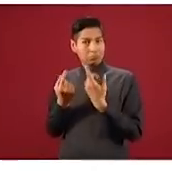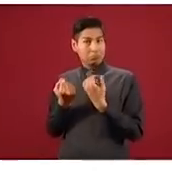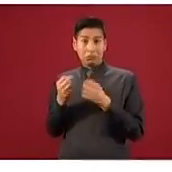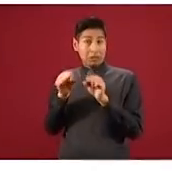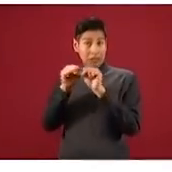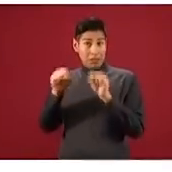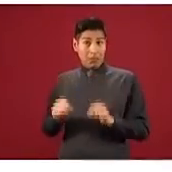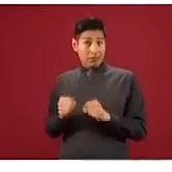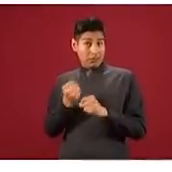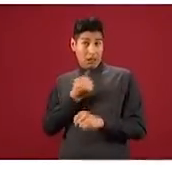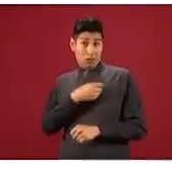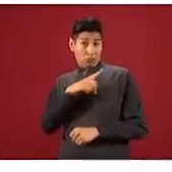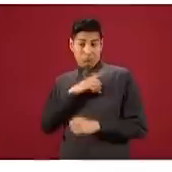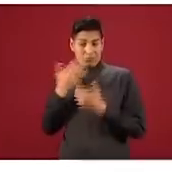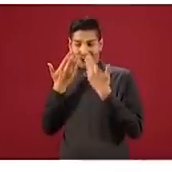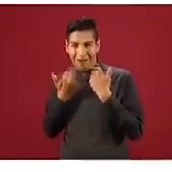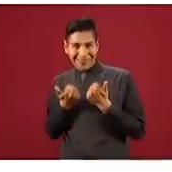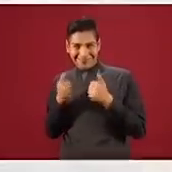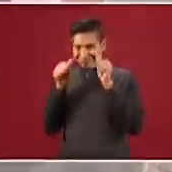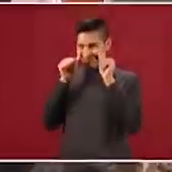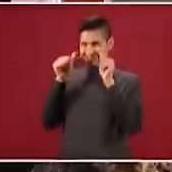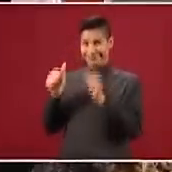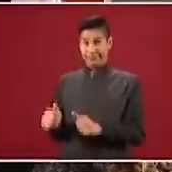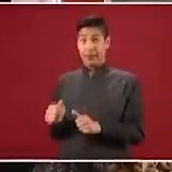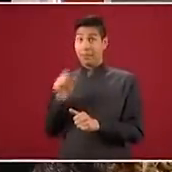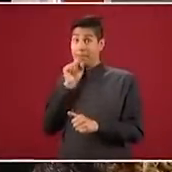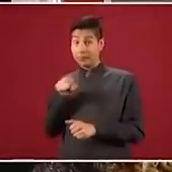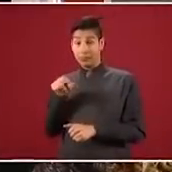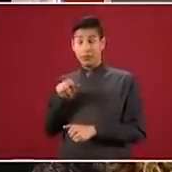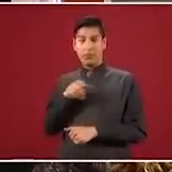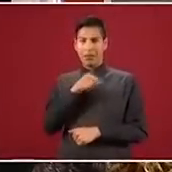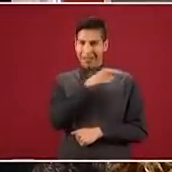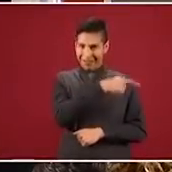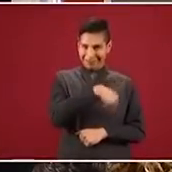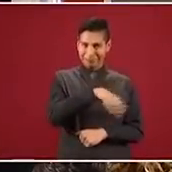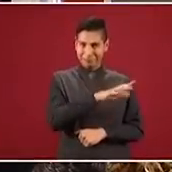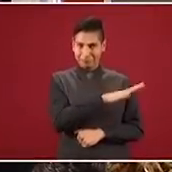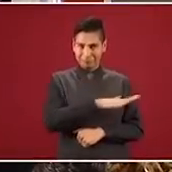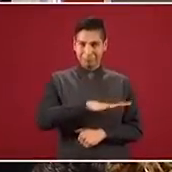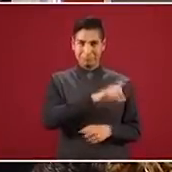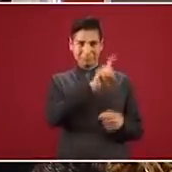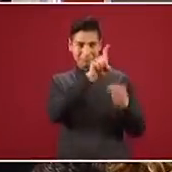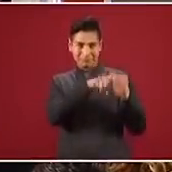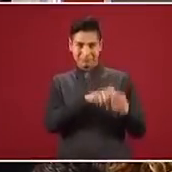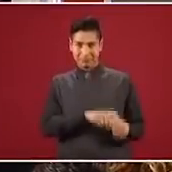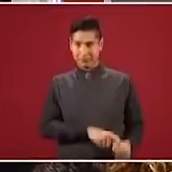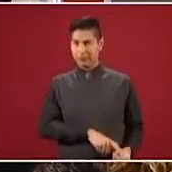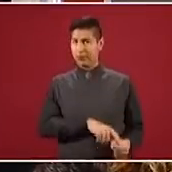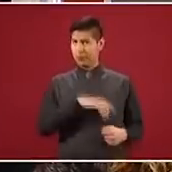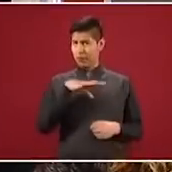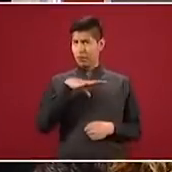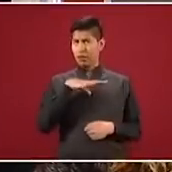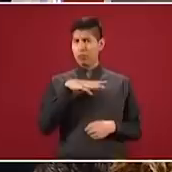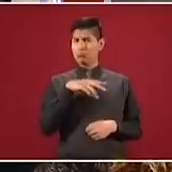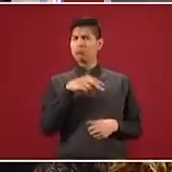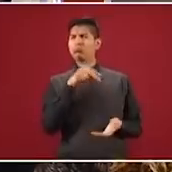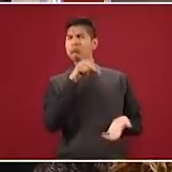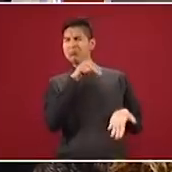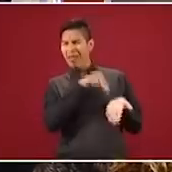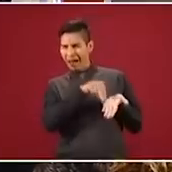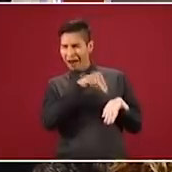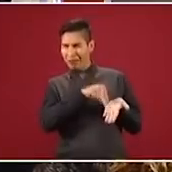en el territorio de los estados adheridos tenemos IMSS-Bienestar, son los que están marcados en letras negritas del lado